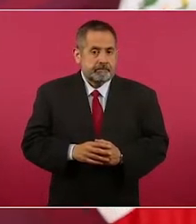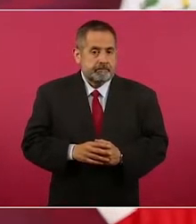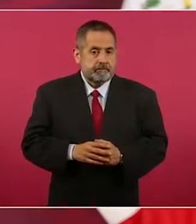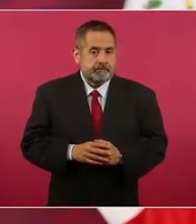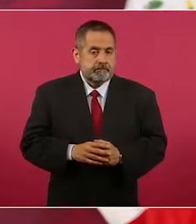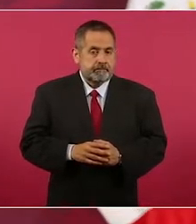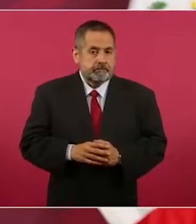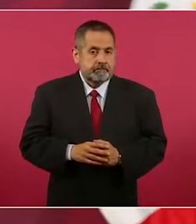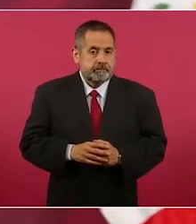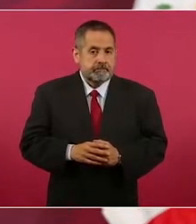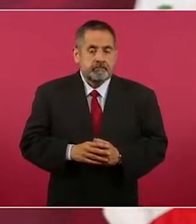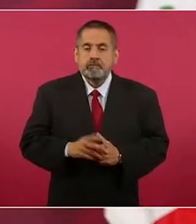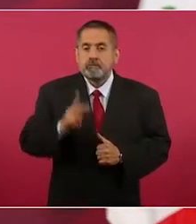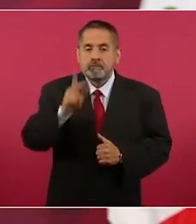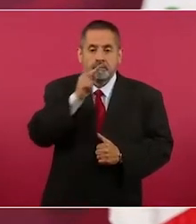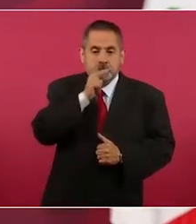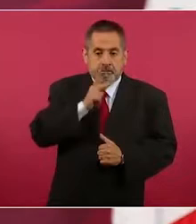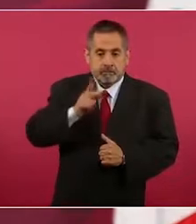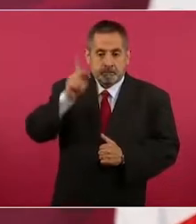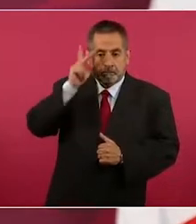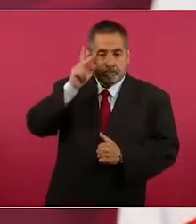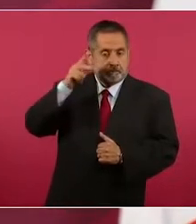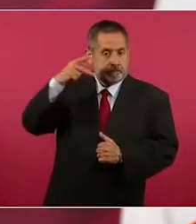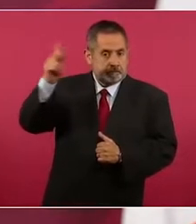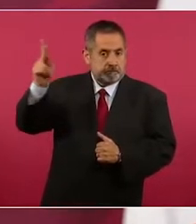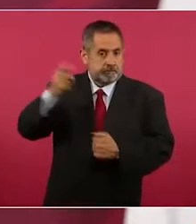escribe un mensaje